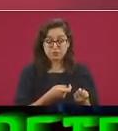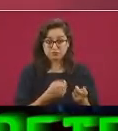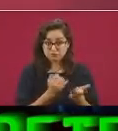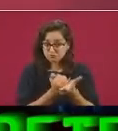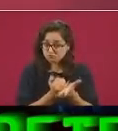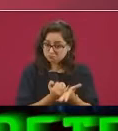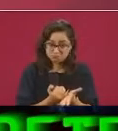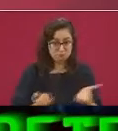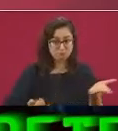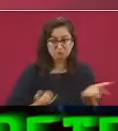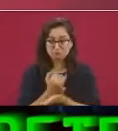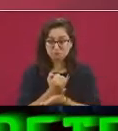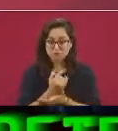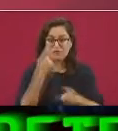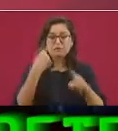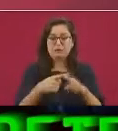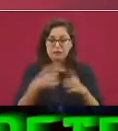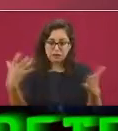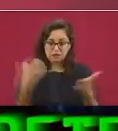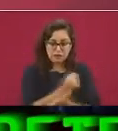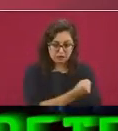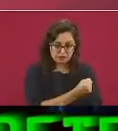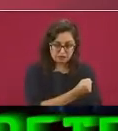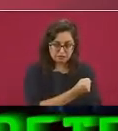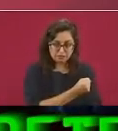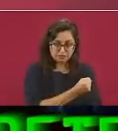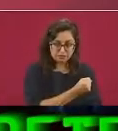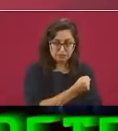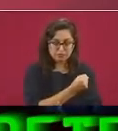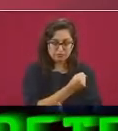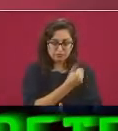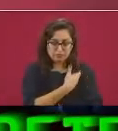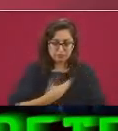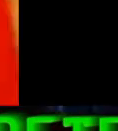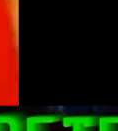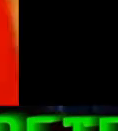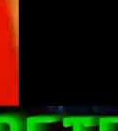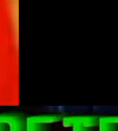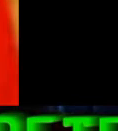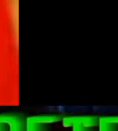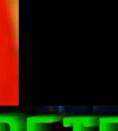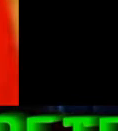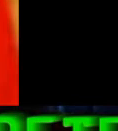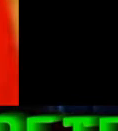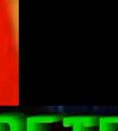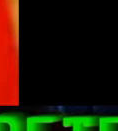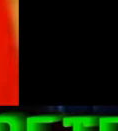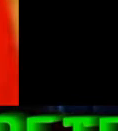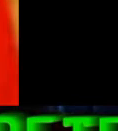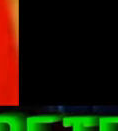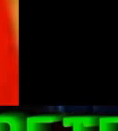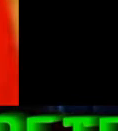Biden, sin embargo, presidentes o jefes de estado tan importantes como Xi Jinping de China